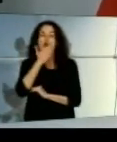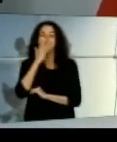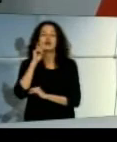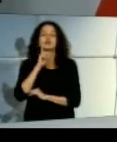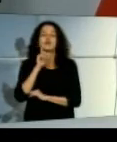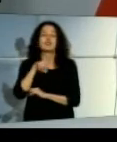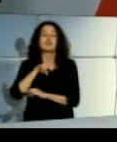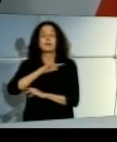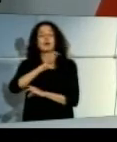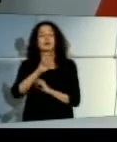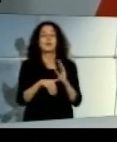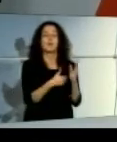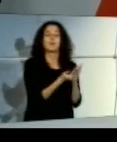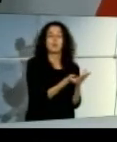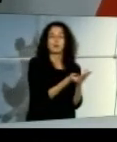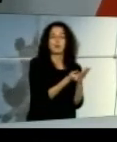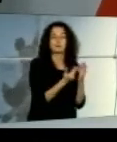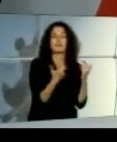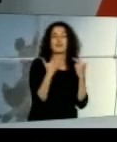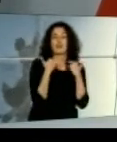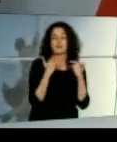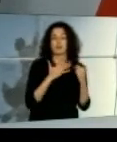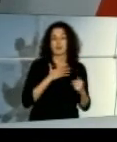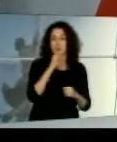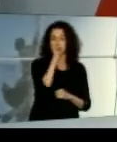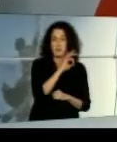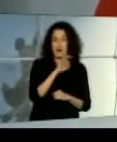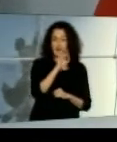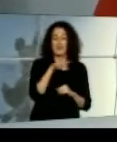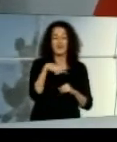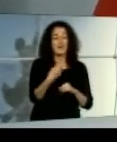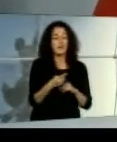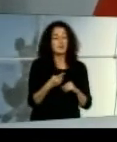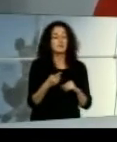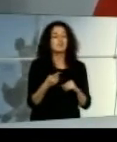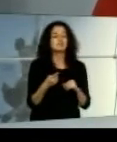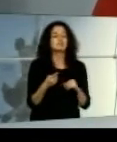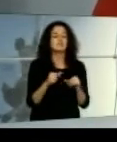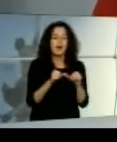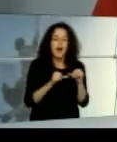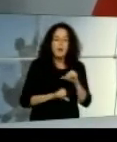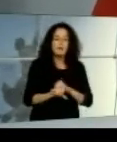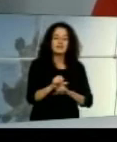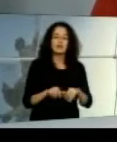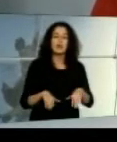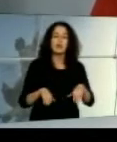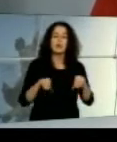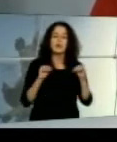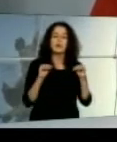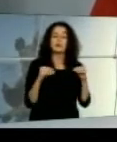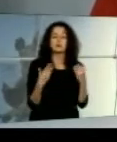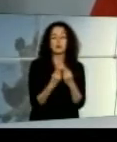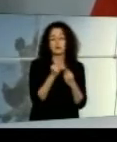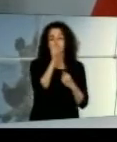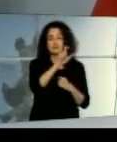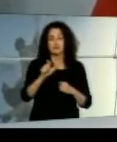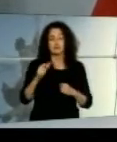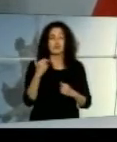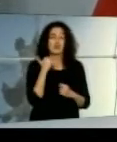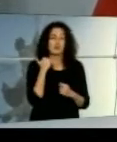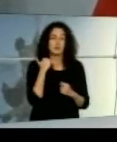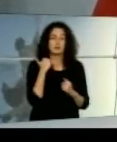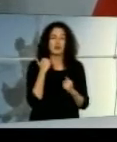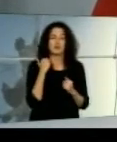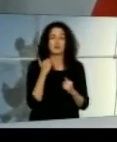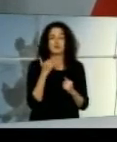por la Diputación de Palencia. A partir de esto, entonces Burgos, con los señores diputados y la Diputación, pone